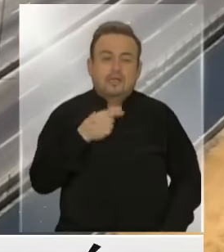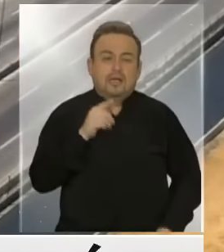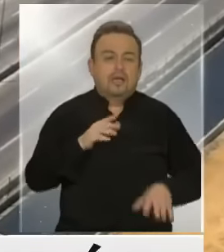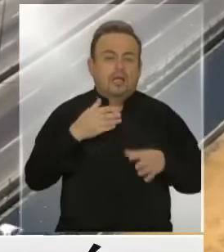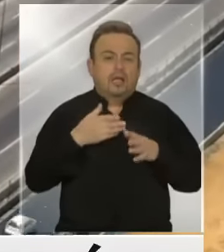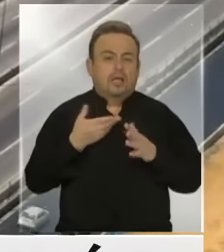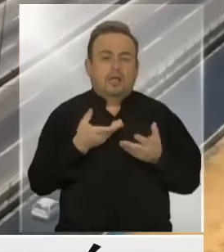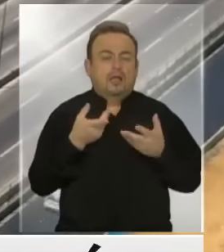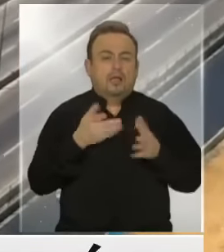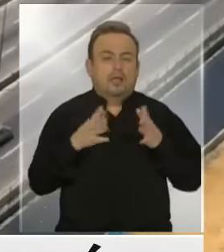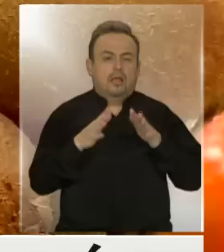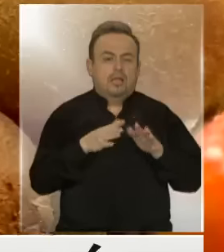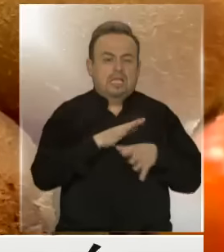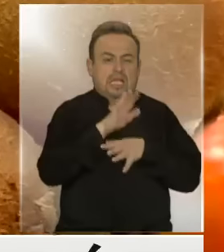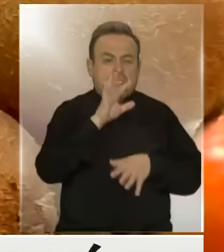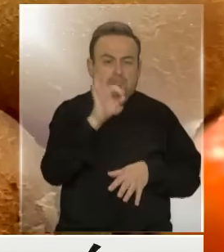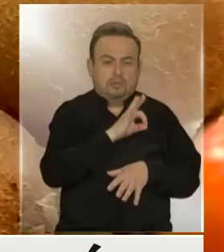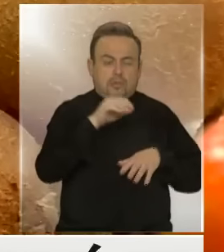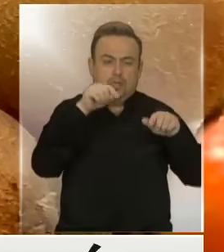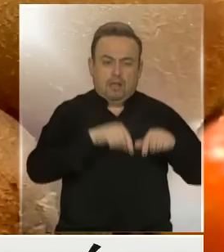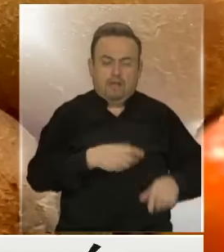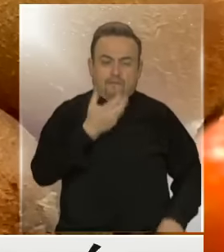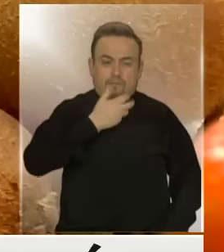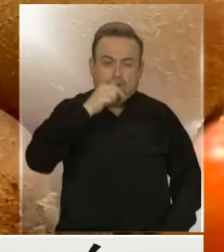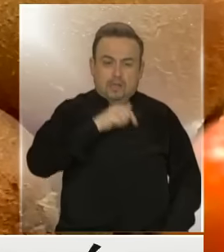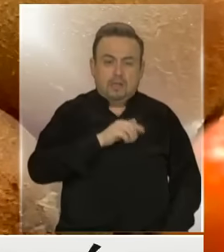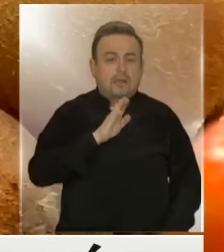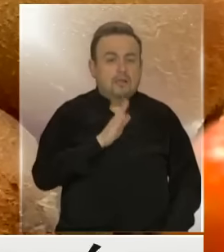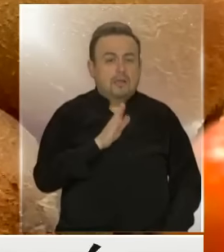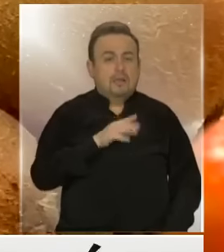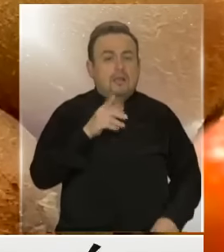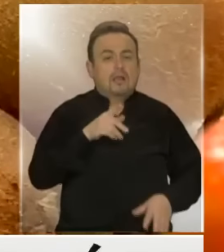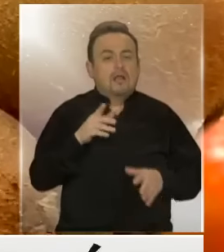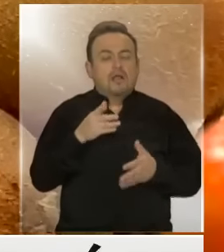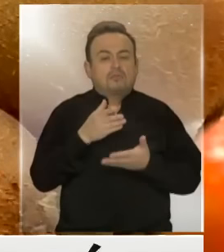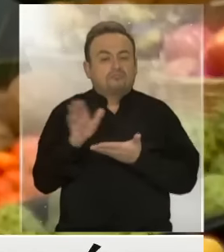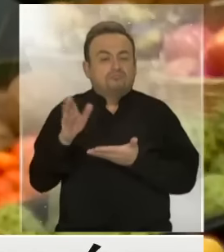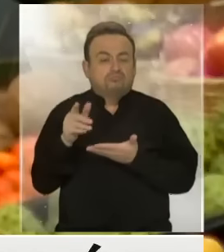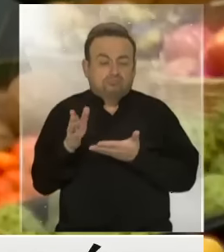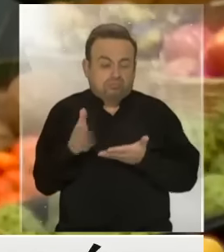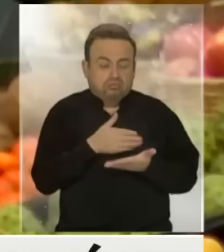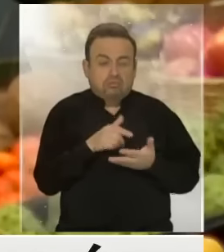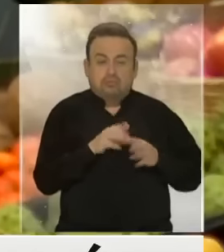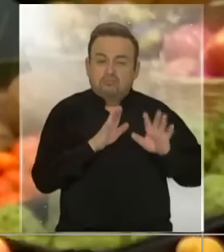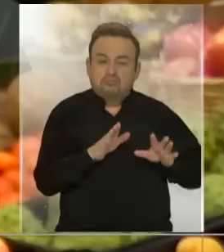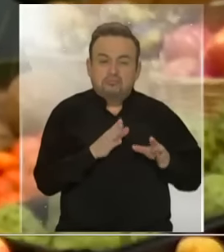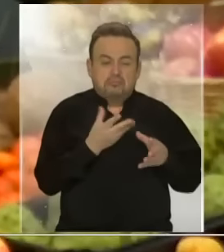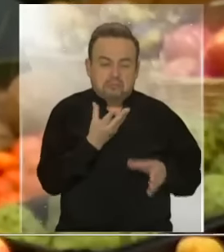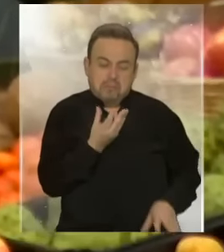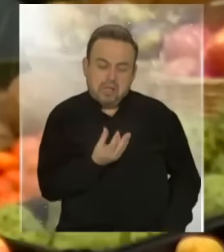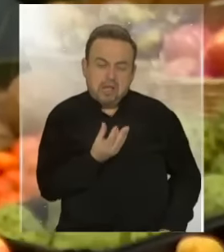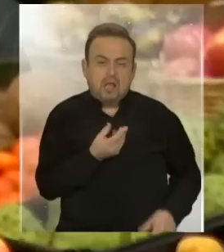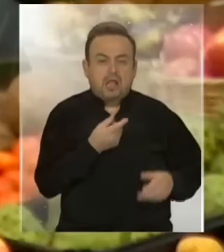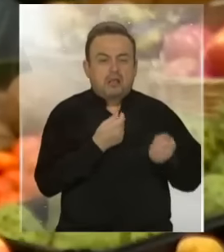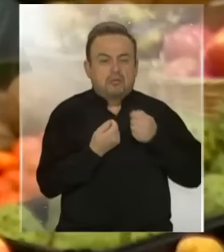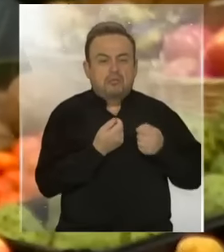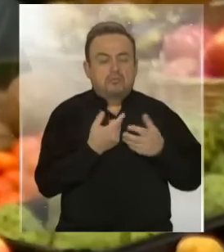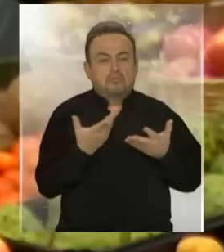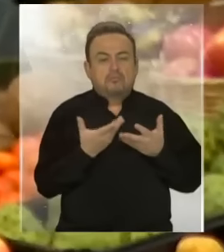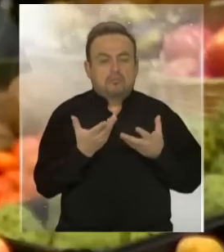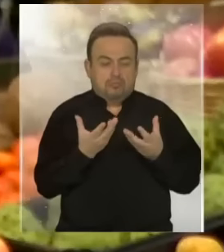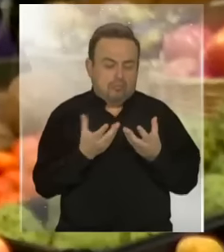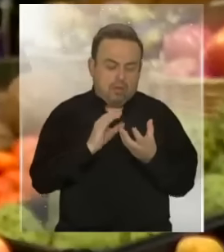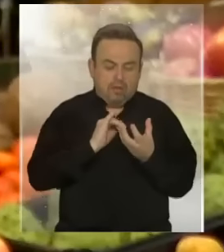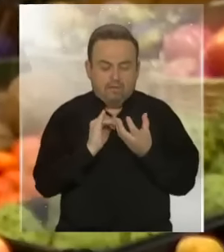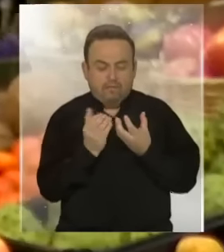queda cerca del 15% de la fruta, que es la fruta que se descarta, que por razones comerciales, ya sea porque